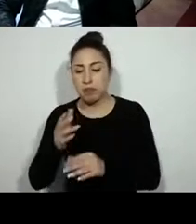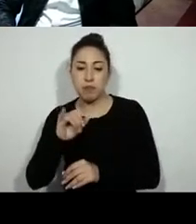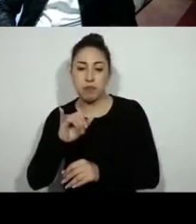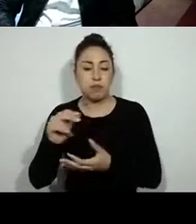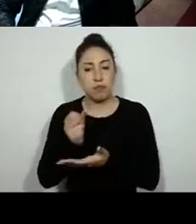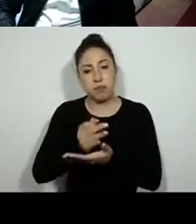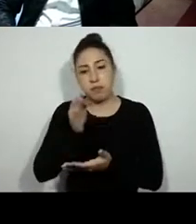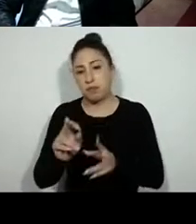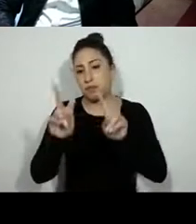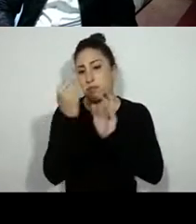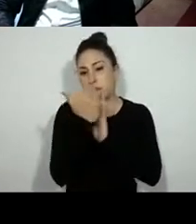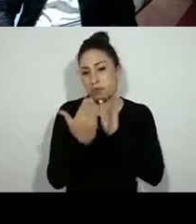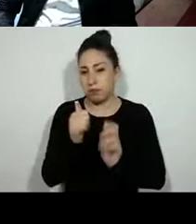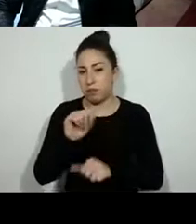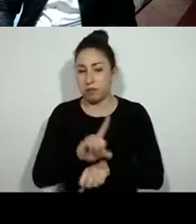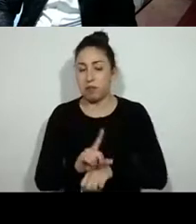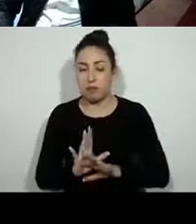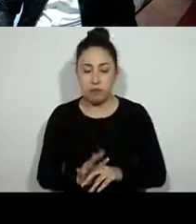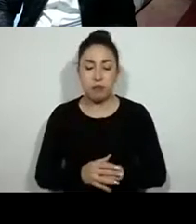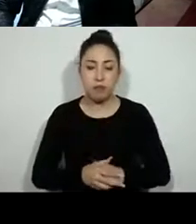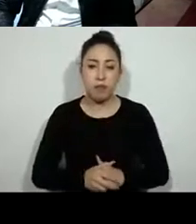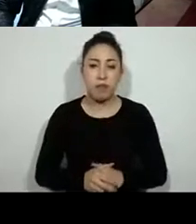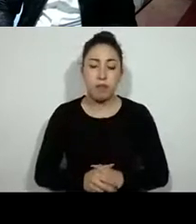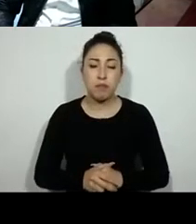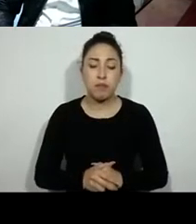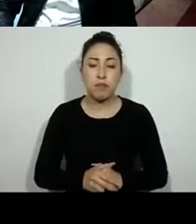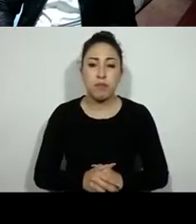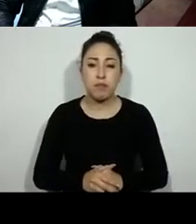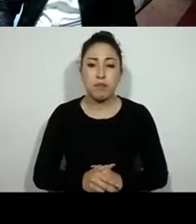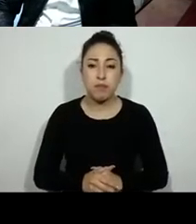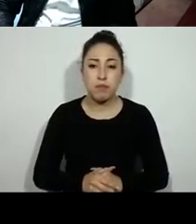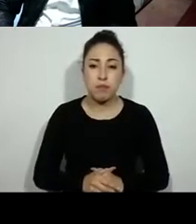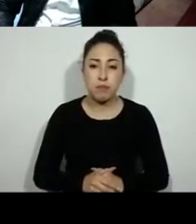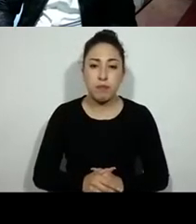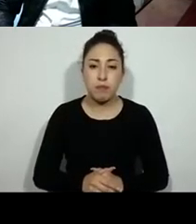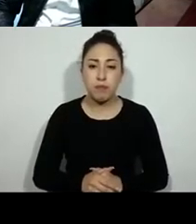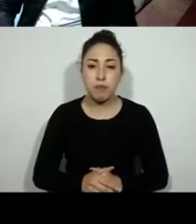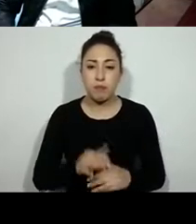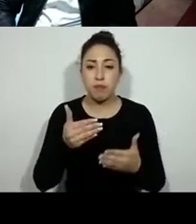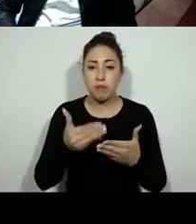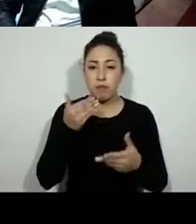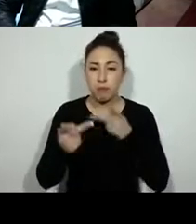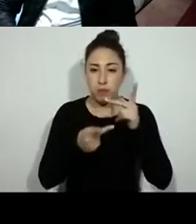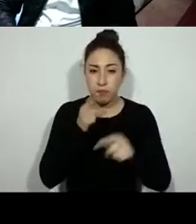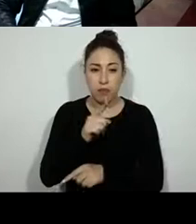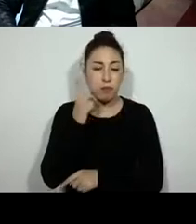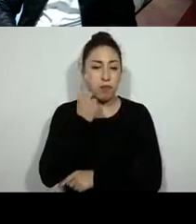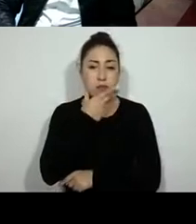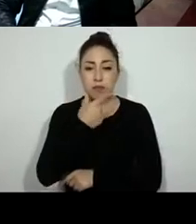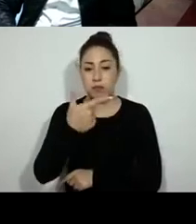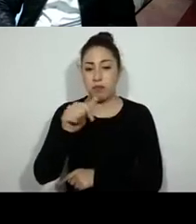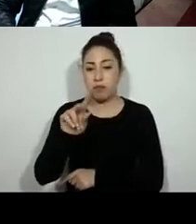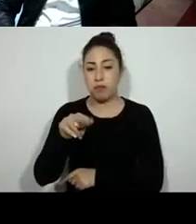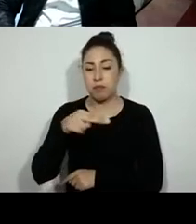en lo general. Discrepo de mucho de lo que ha dicho el diputado Gaviño. En primera, porque